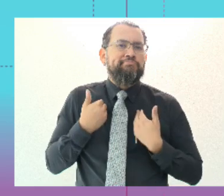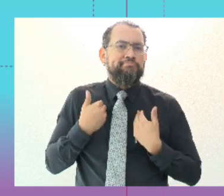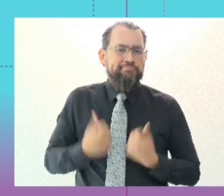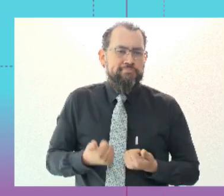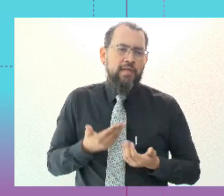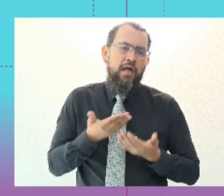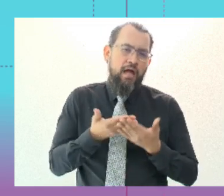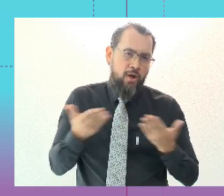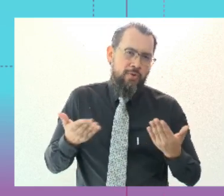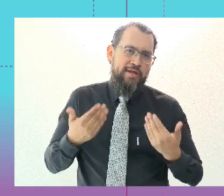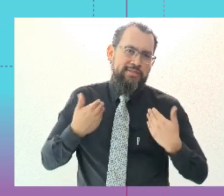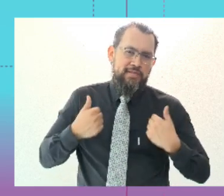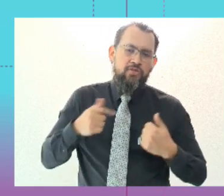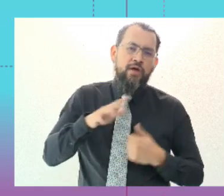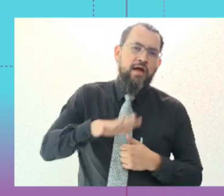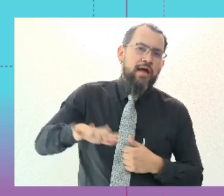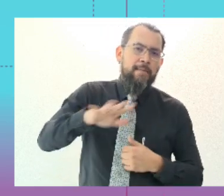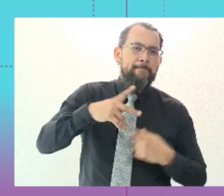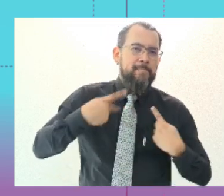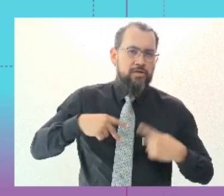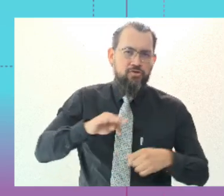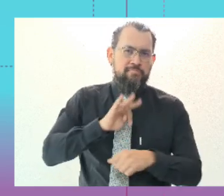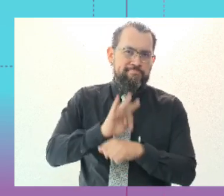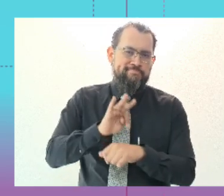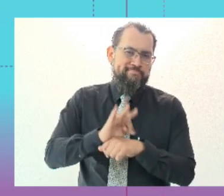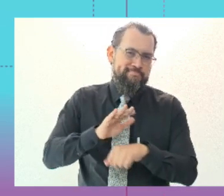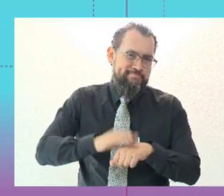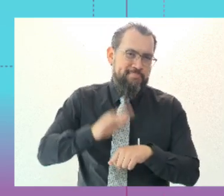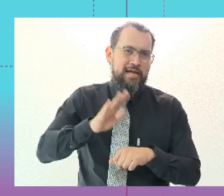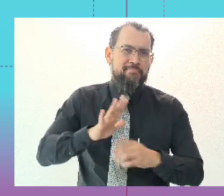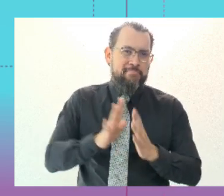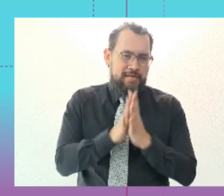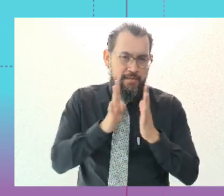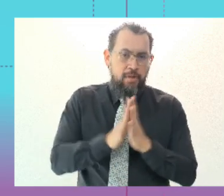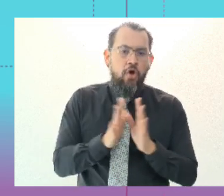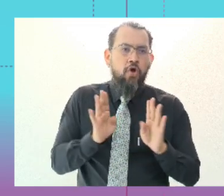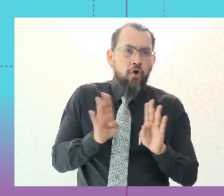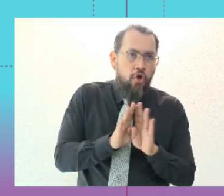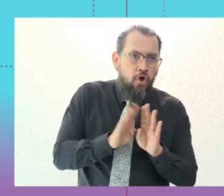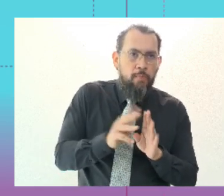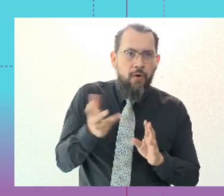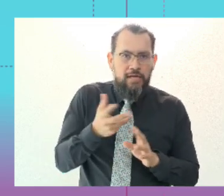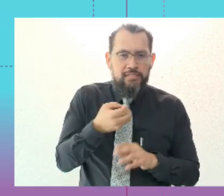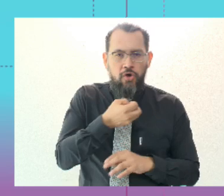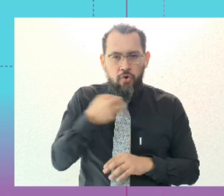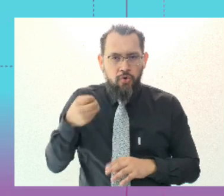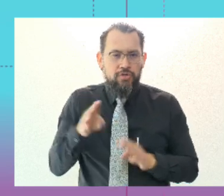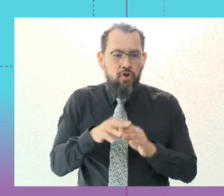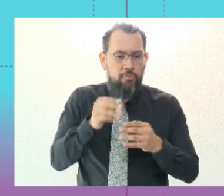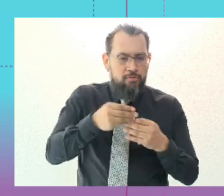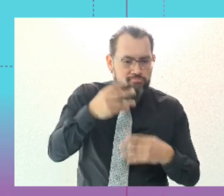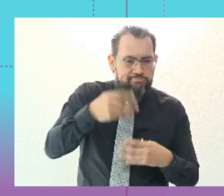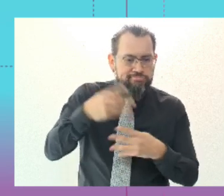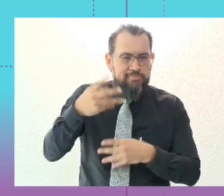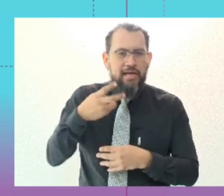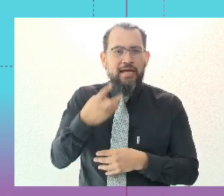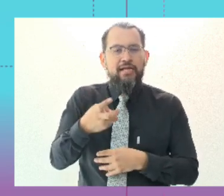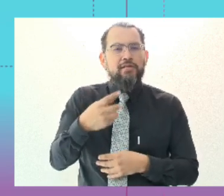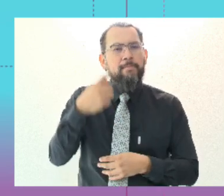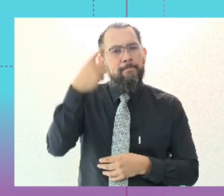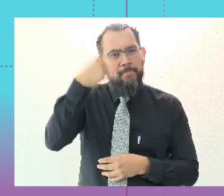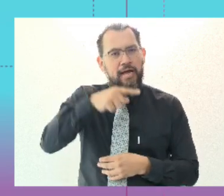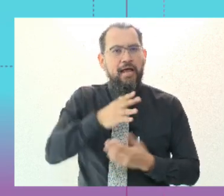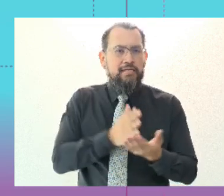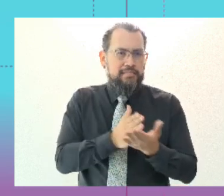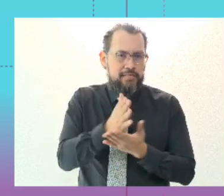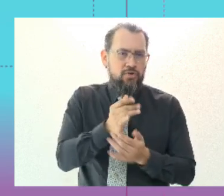mayor participación ciudadana. Ha provocado que esté documentado un proceso, que existan bases de datos debidamente documentadas, vinculadas al acceso a